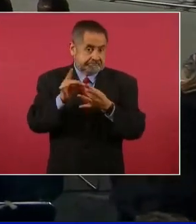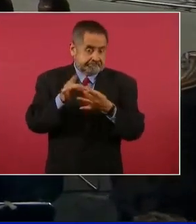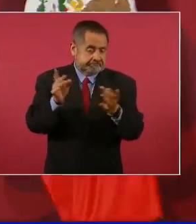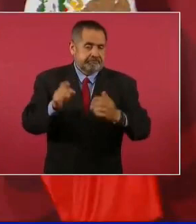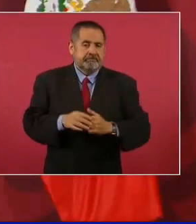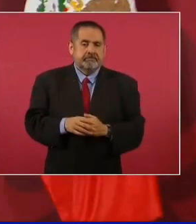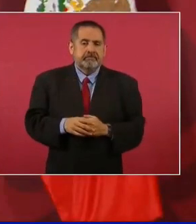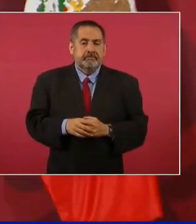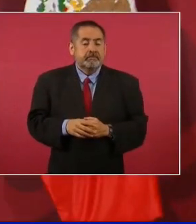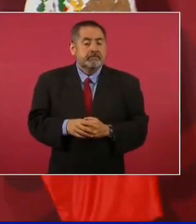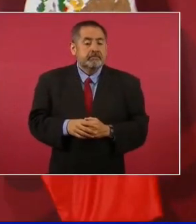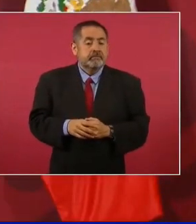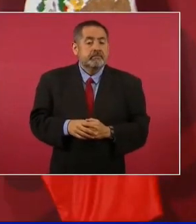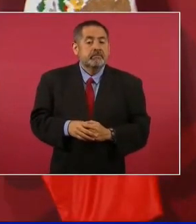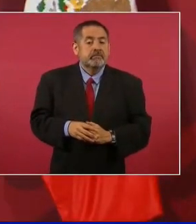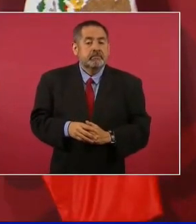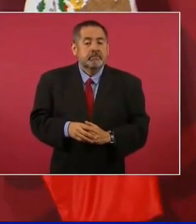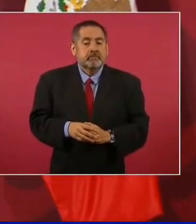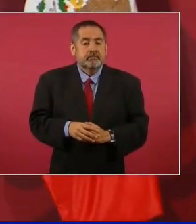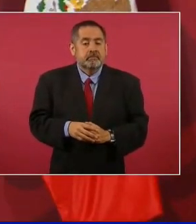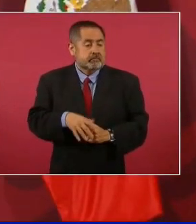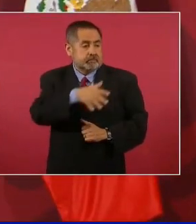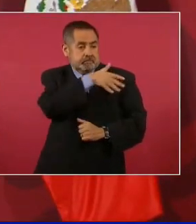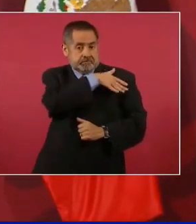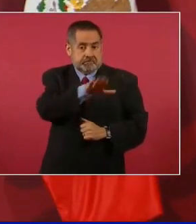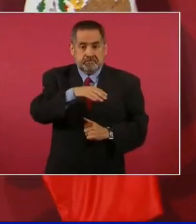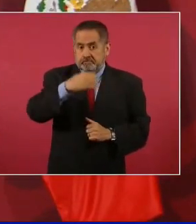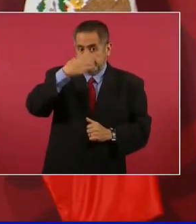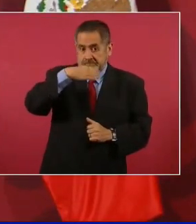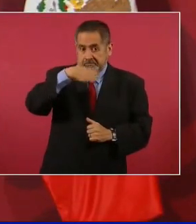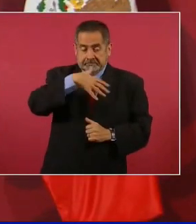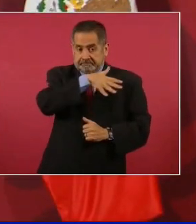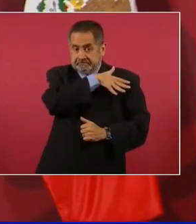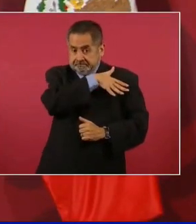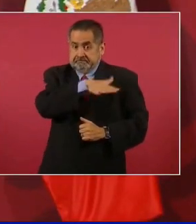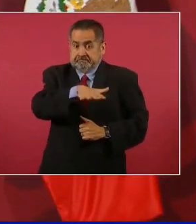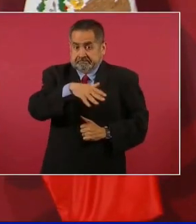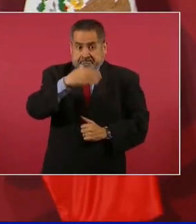que el general Cárdenas